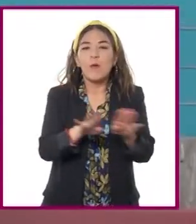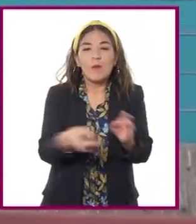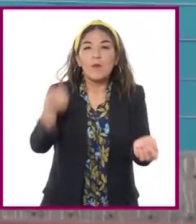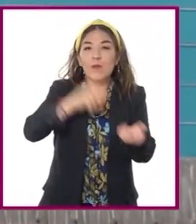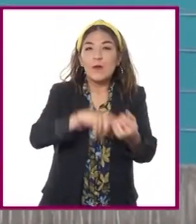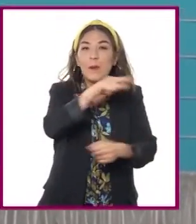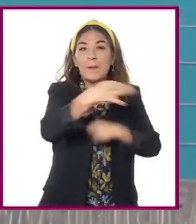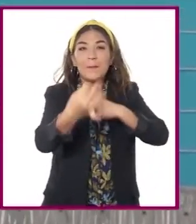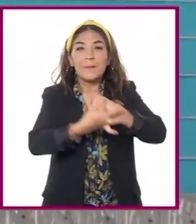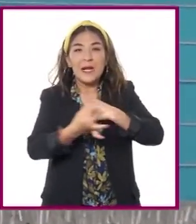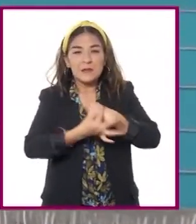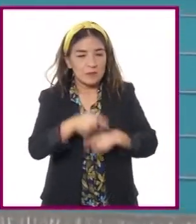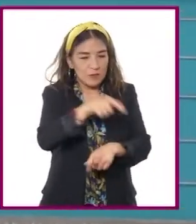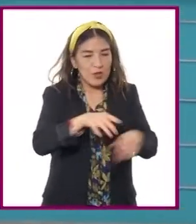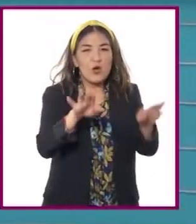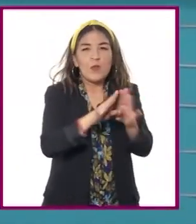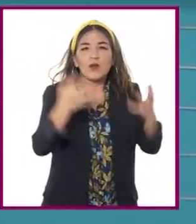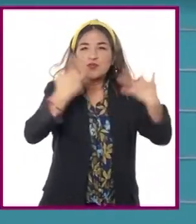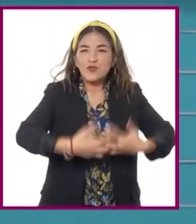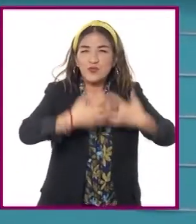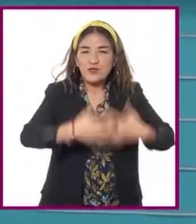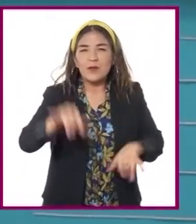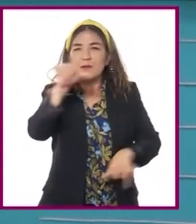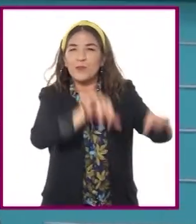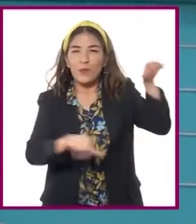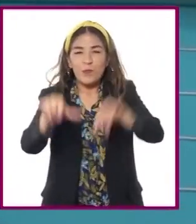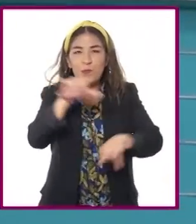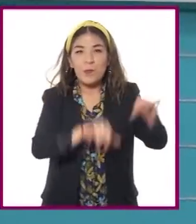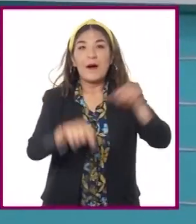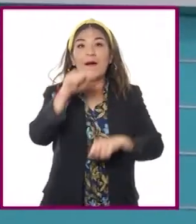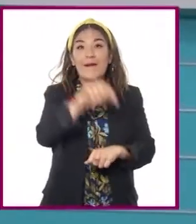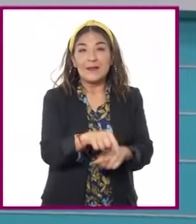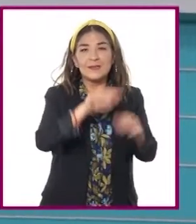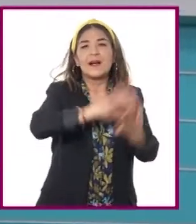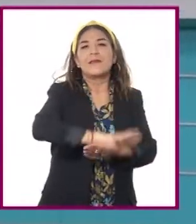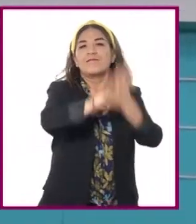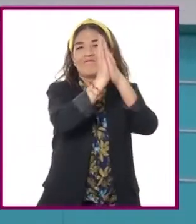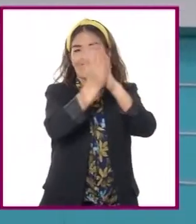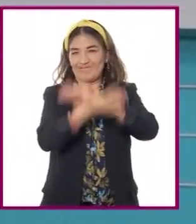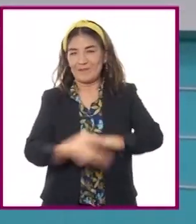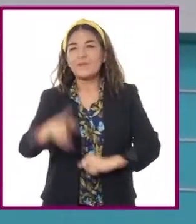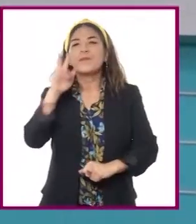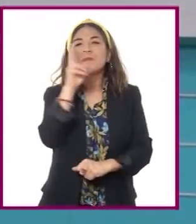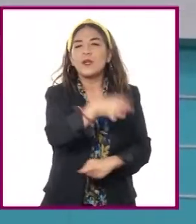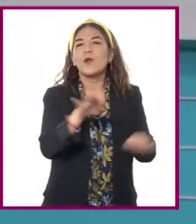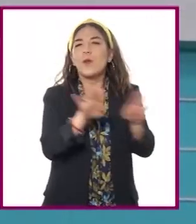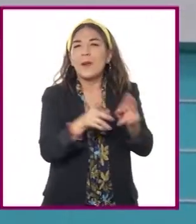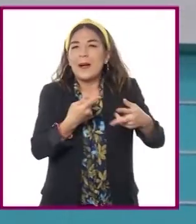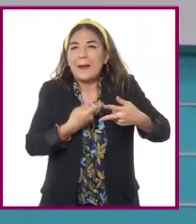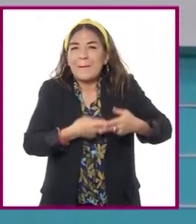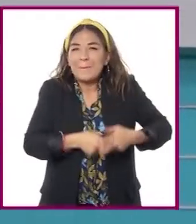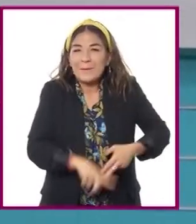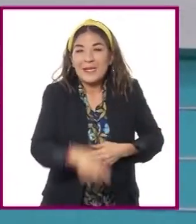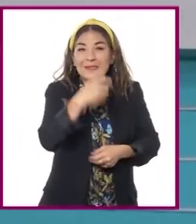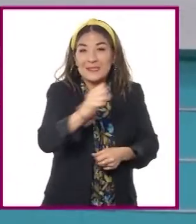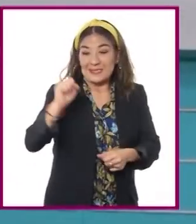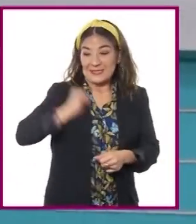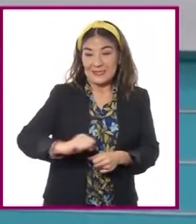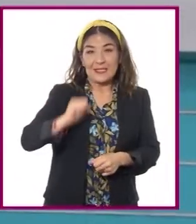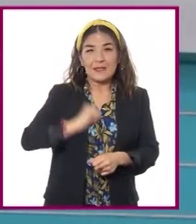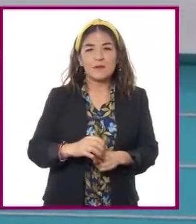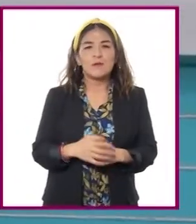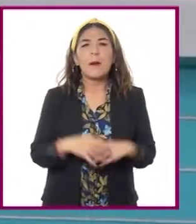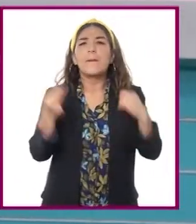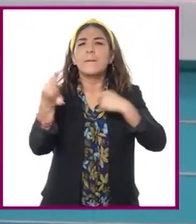por un proceso de manufactura de las materias primas y por ahí vamos a comenzar. Desde el principio del ciclo,